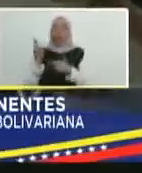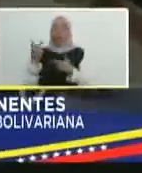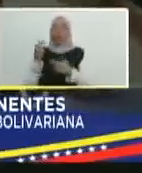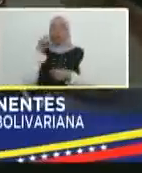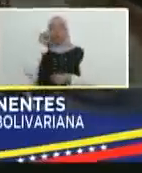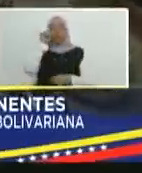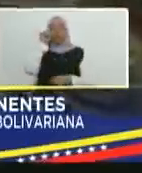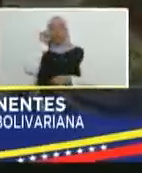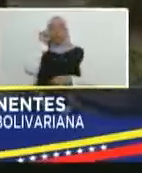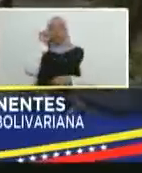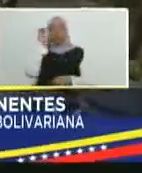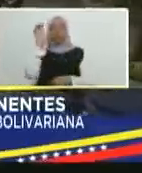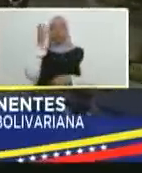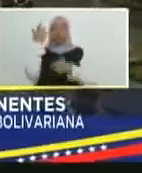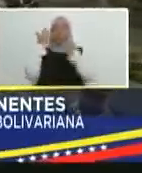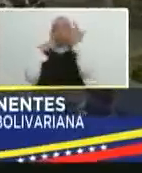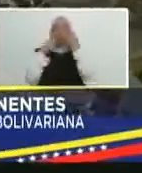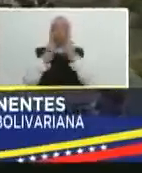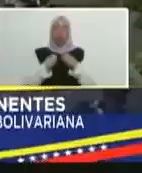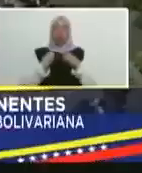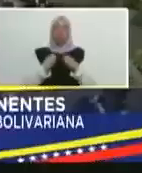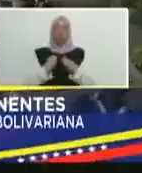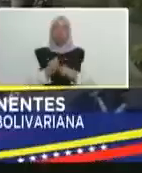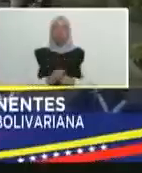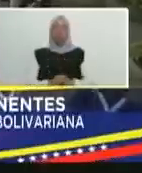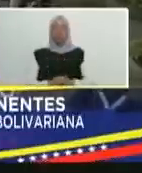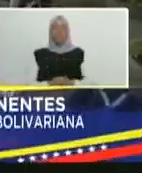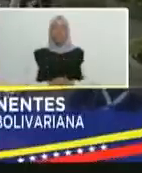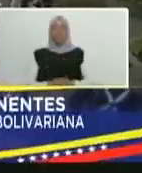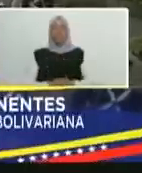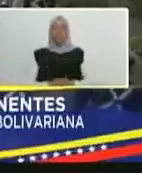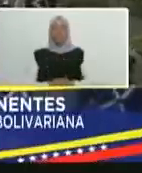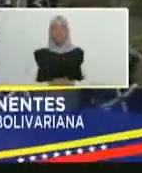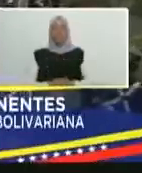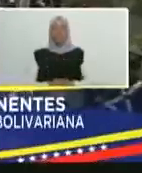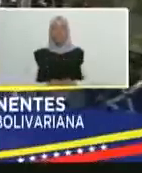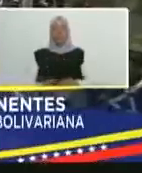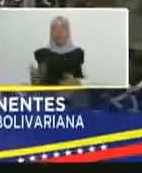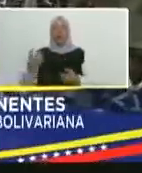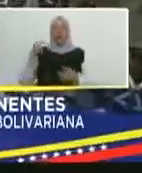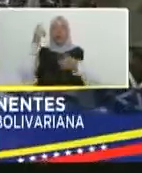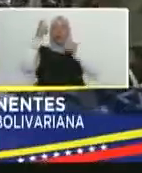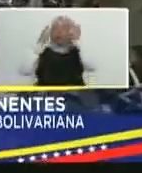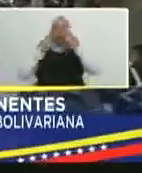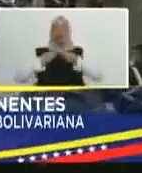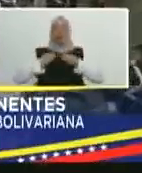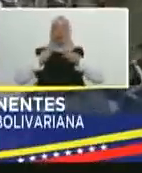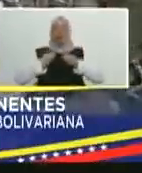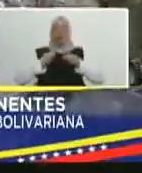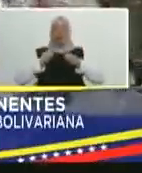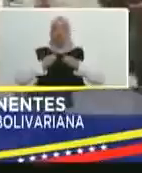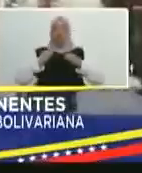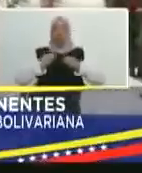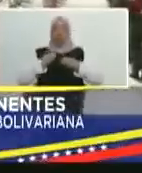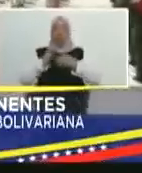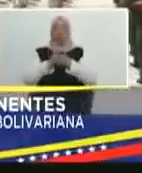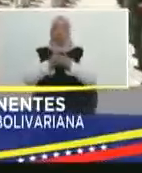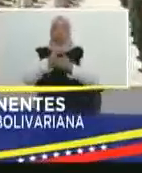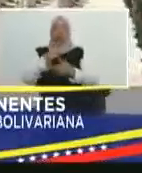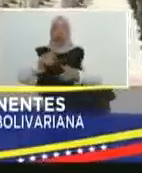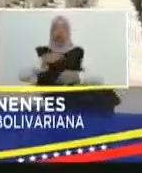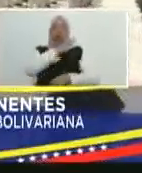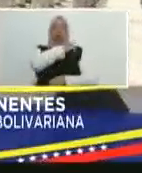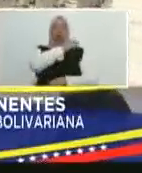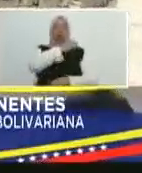patria. El comandante en jefe de la Fuerza Armada Nacional Bolivariana ha reiterado que la cohesión y la unión es... Patria sigue. Mi comandante en jefe, permiso